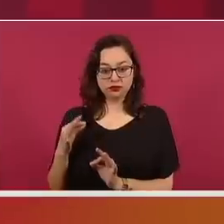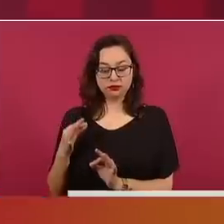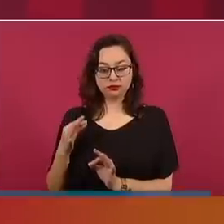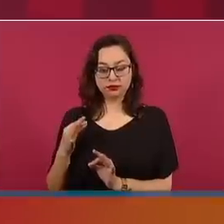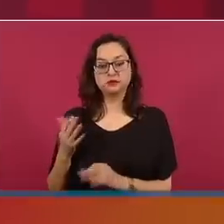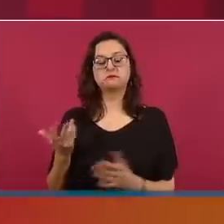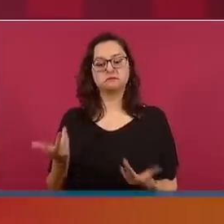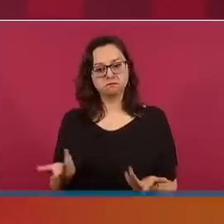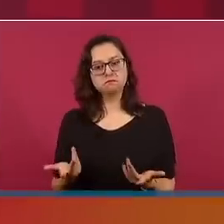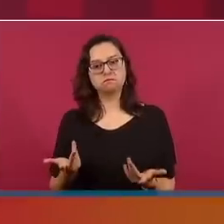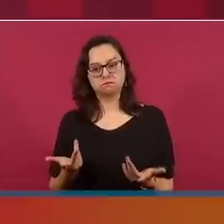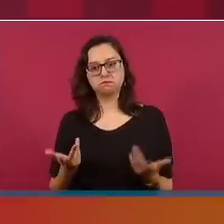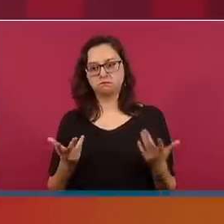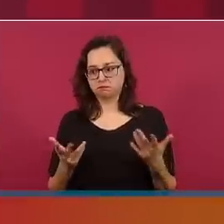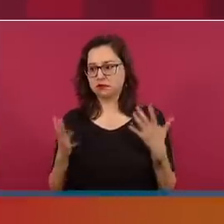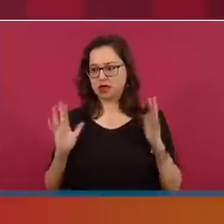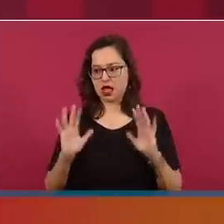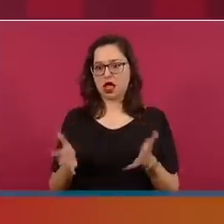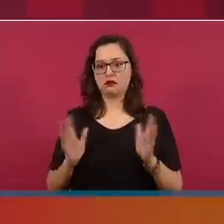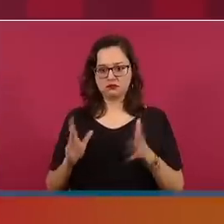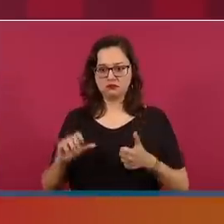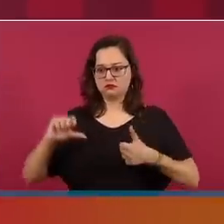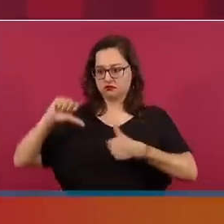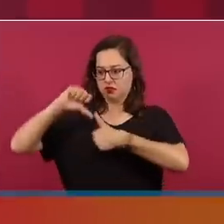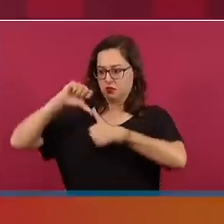Entonces hay una comunicación